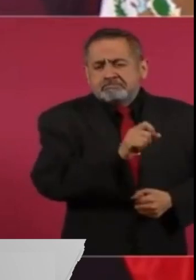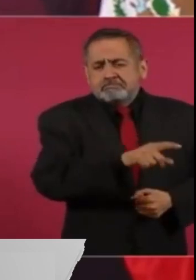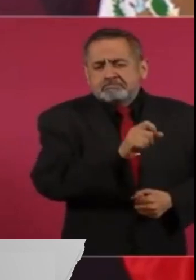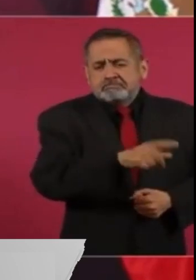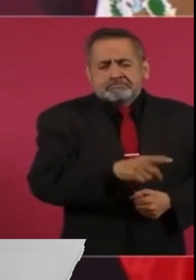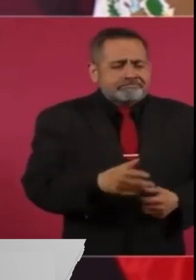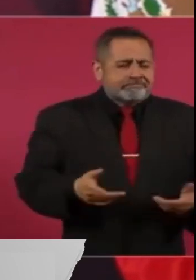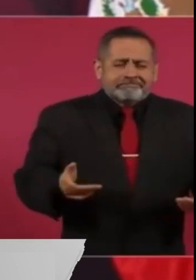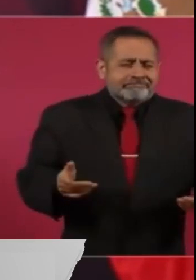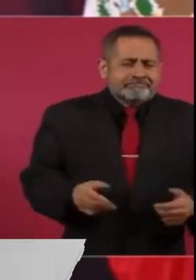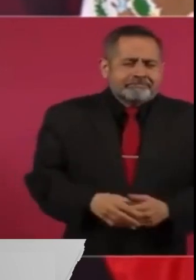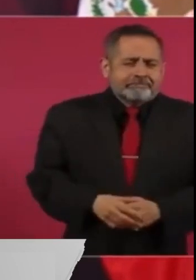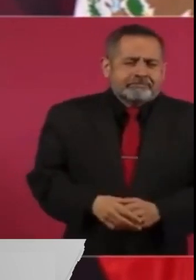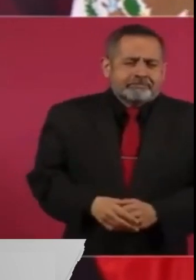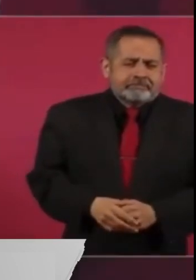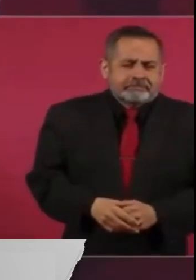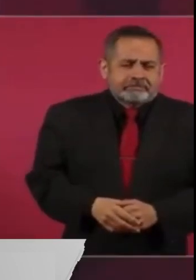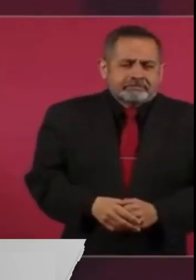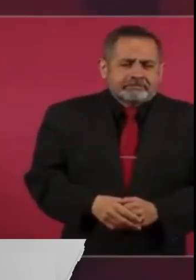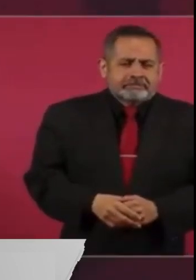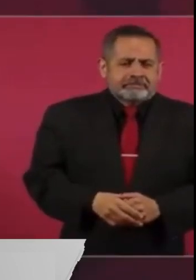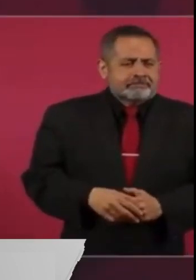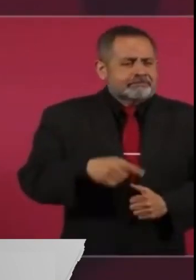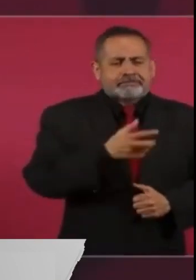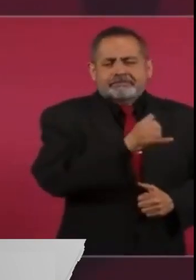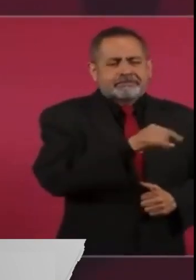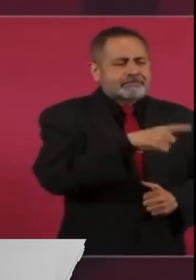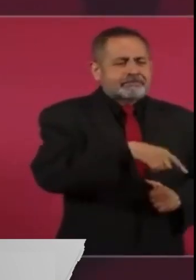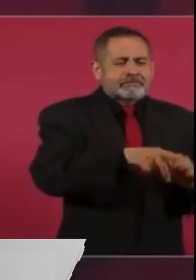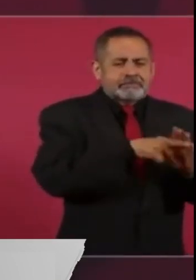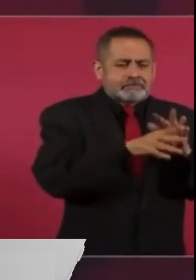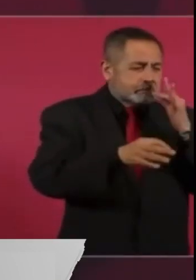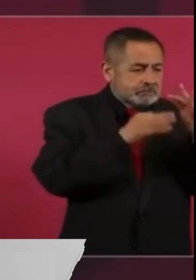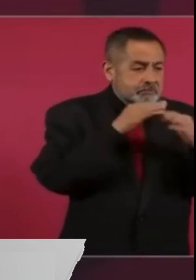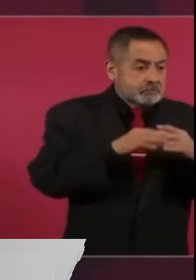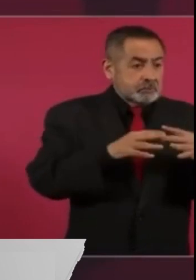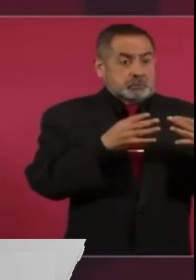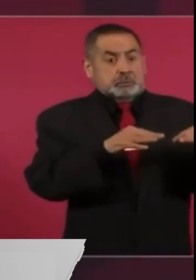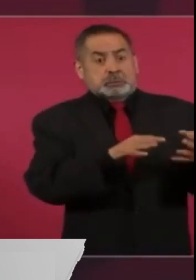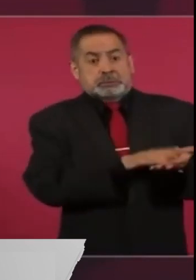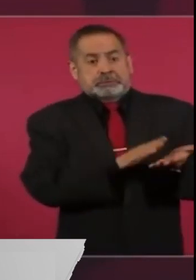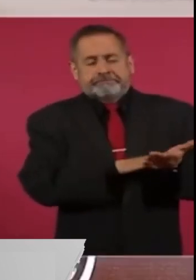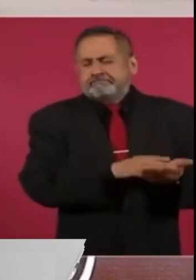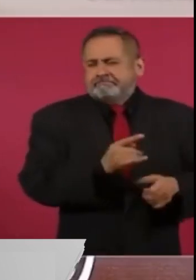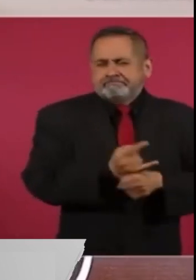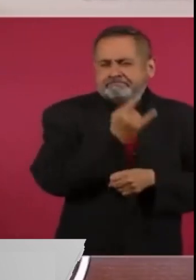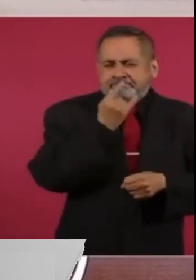de este periodismo afamado